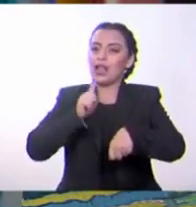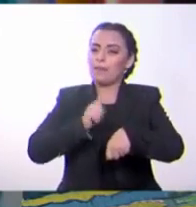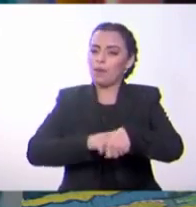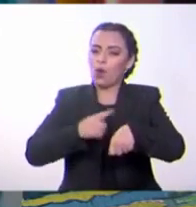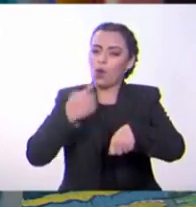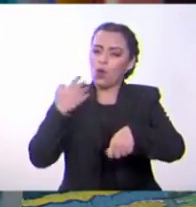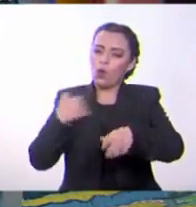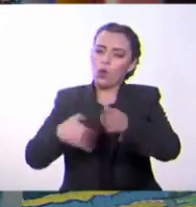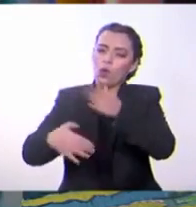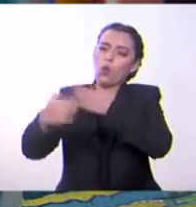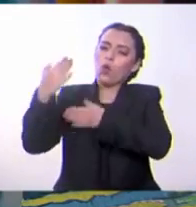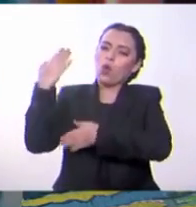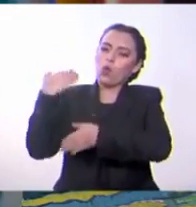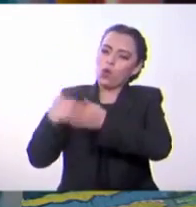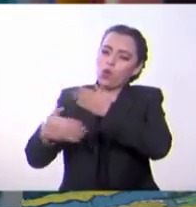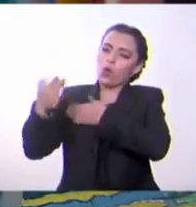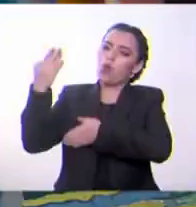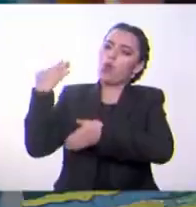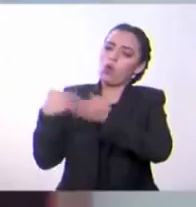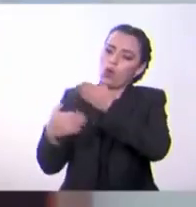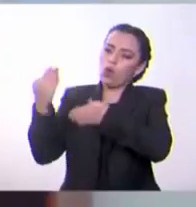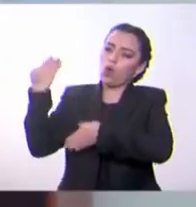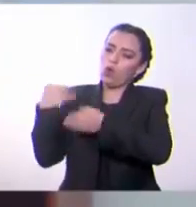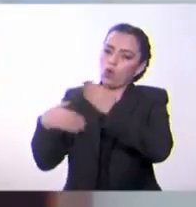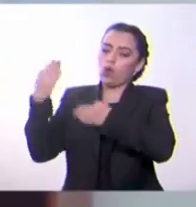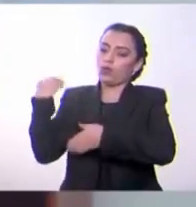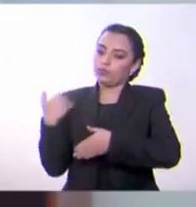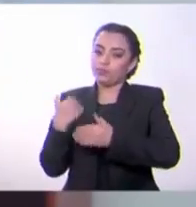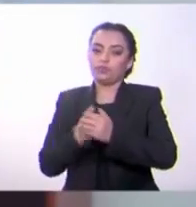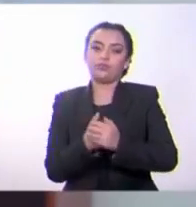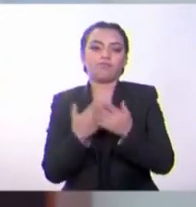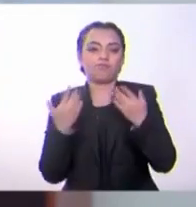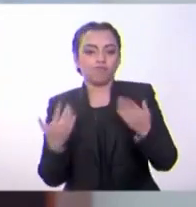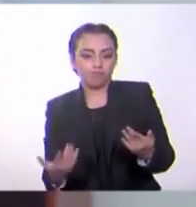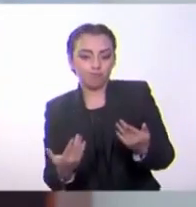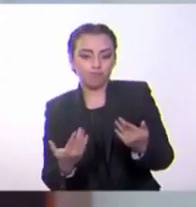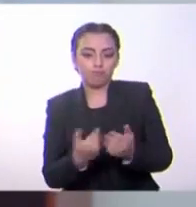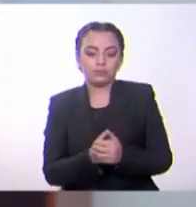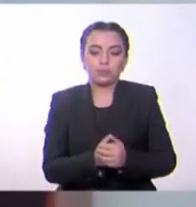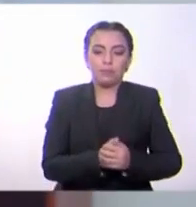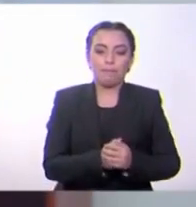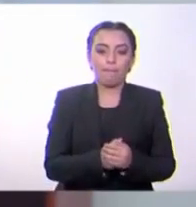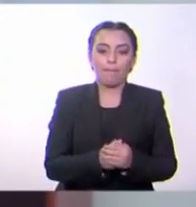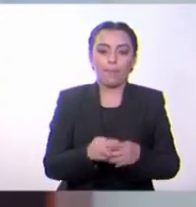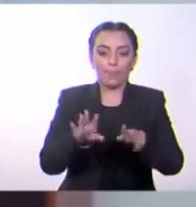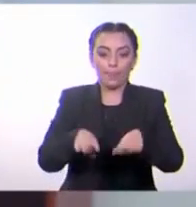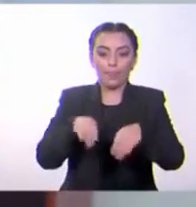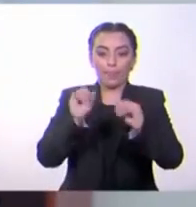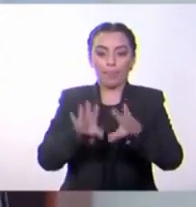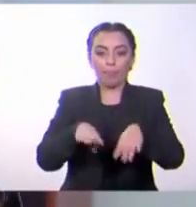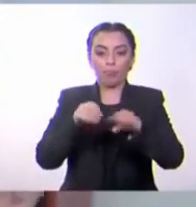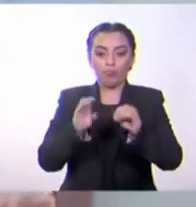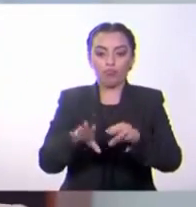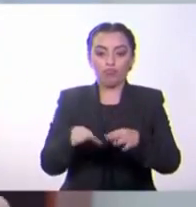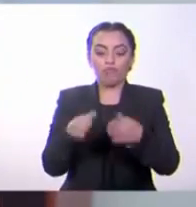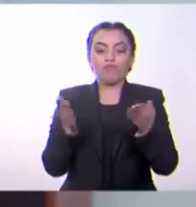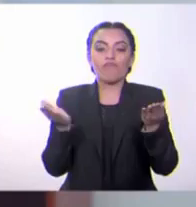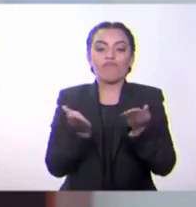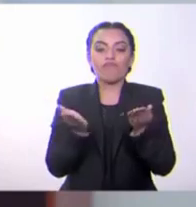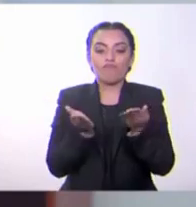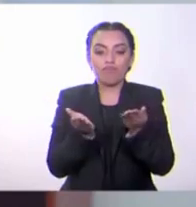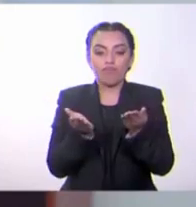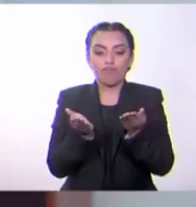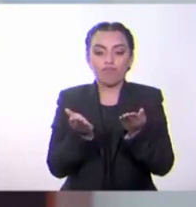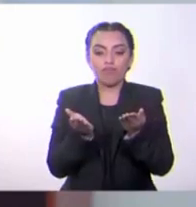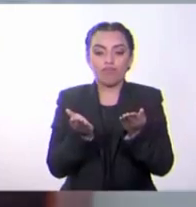de bastantes años. Ahora, el suelo también se forma a través de la degradación de